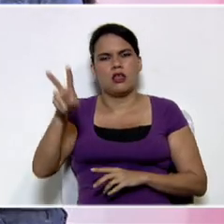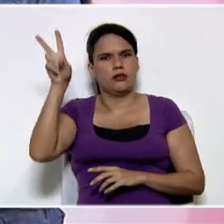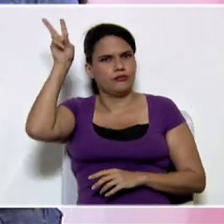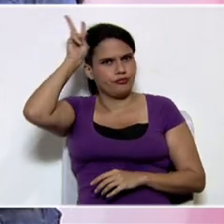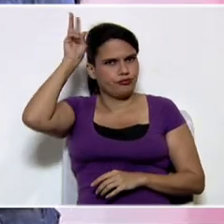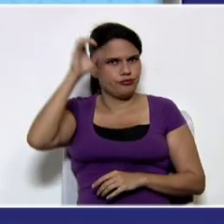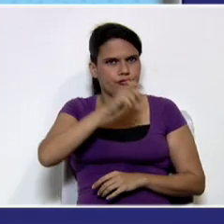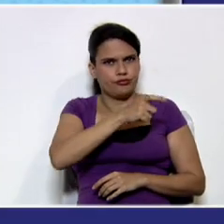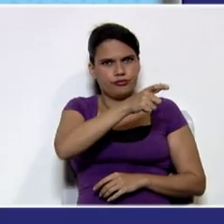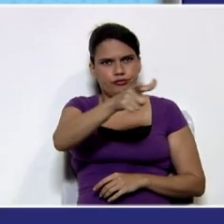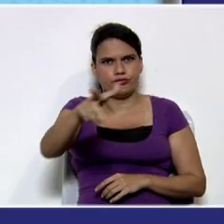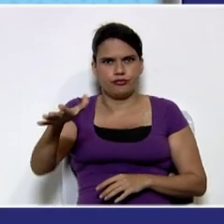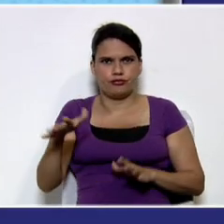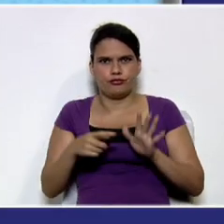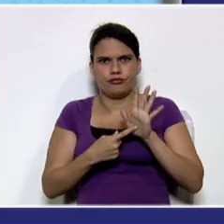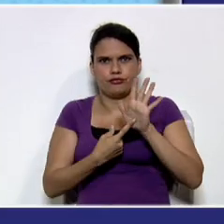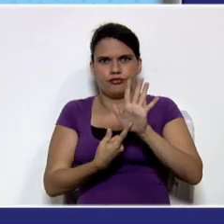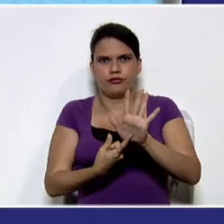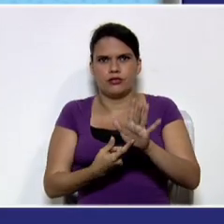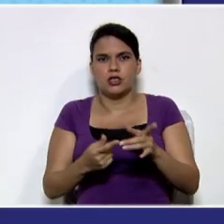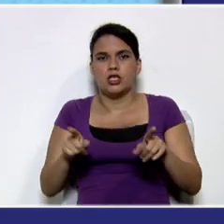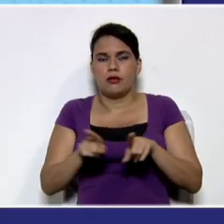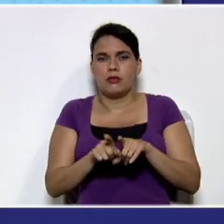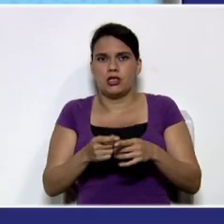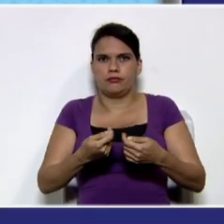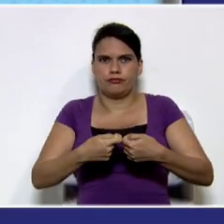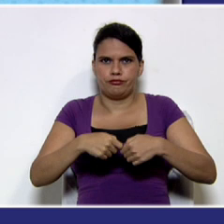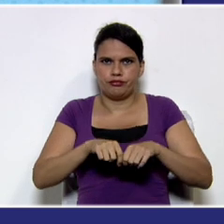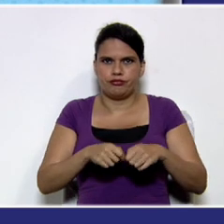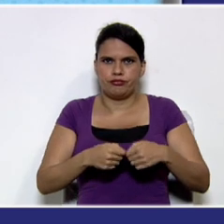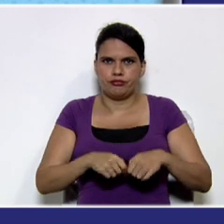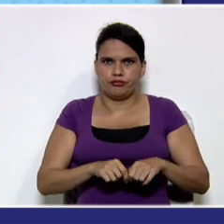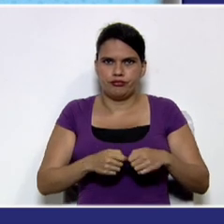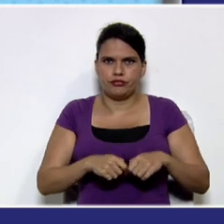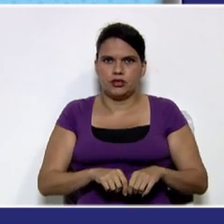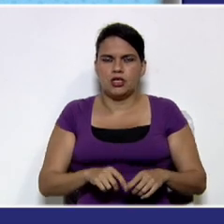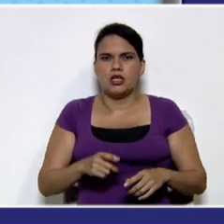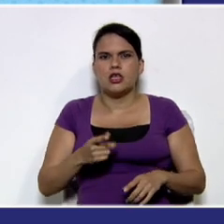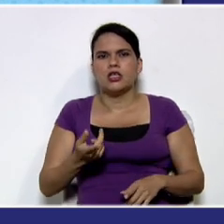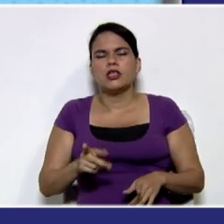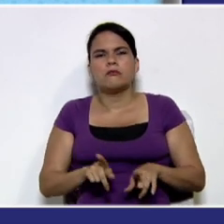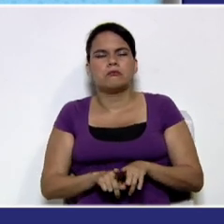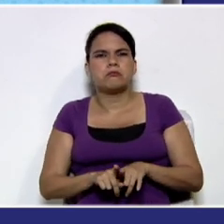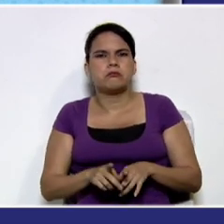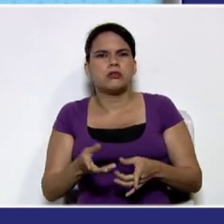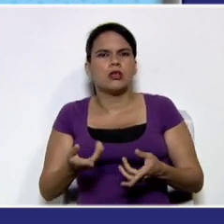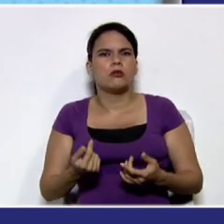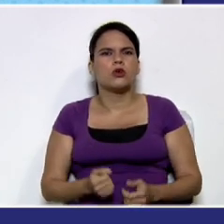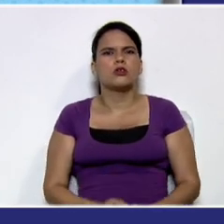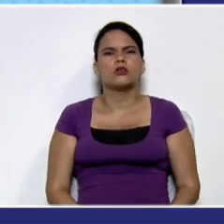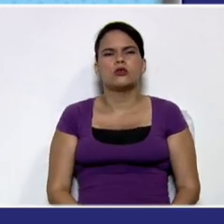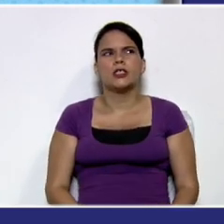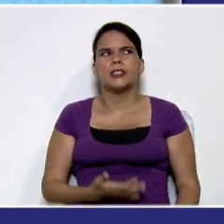representa. Y también tenemos la parte del tejido y, digamos, esa artesanía